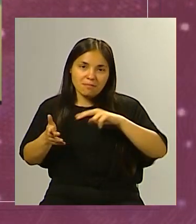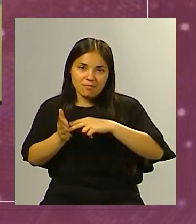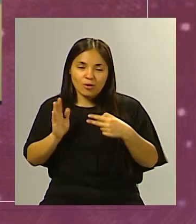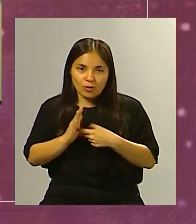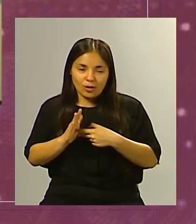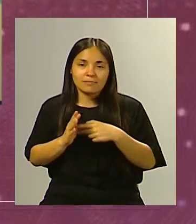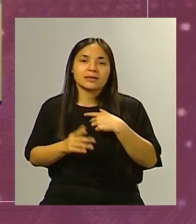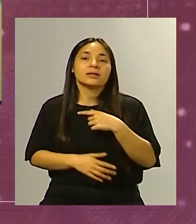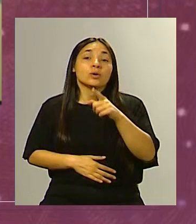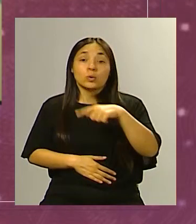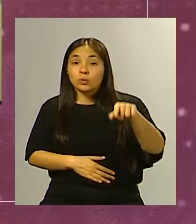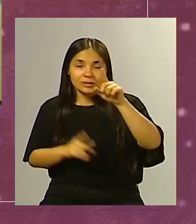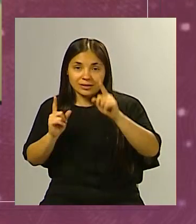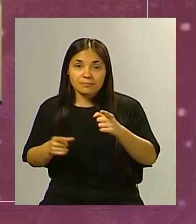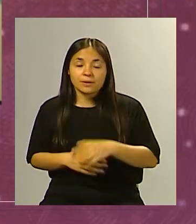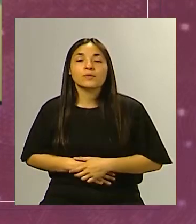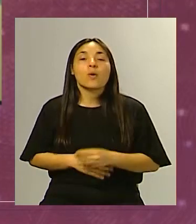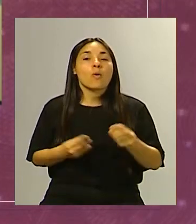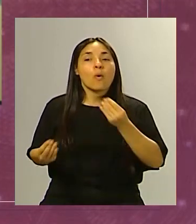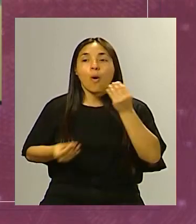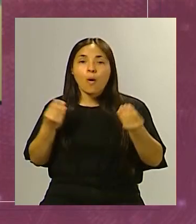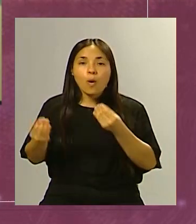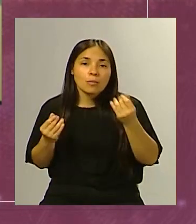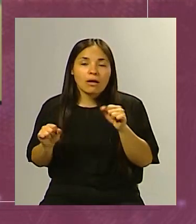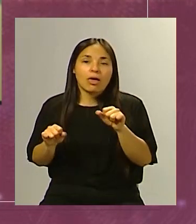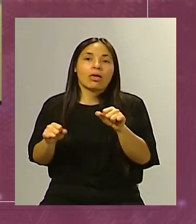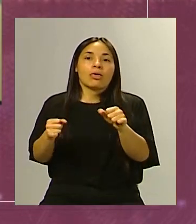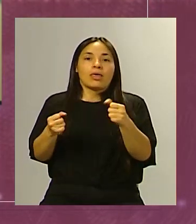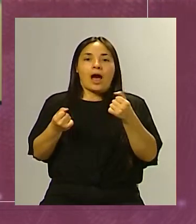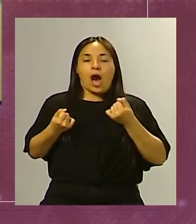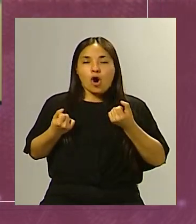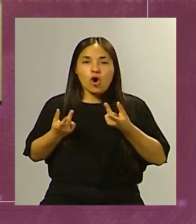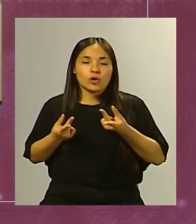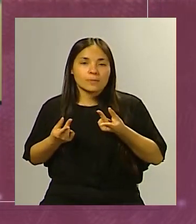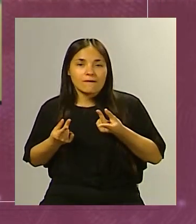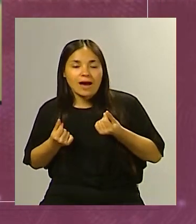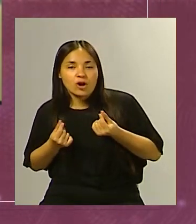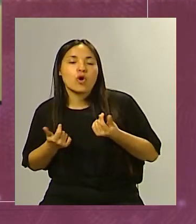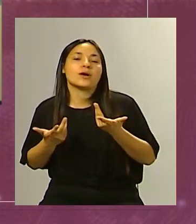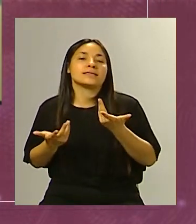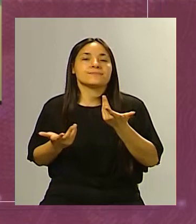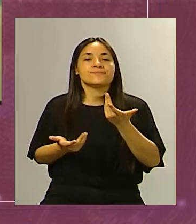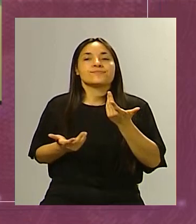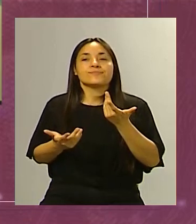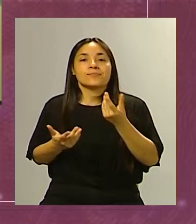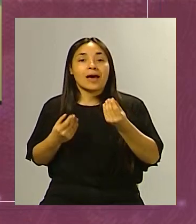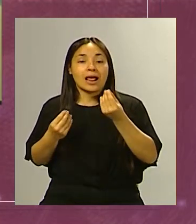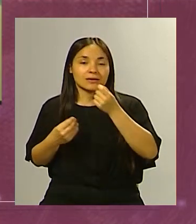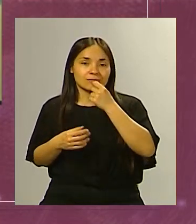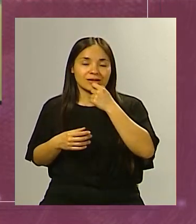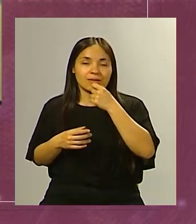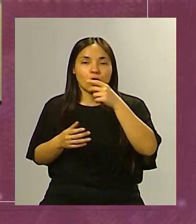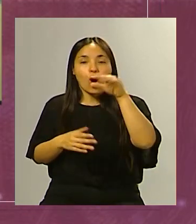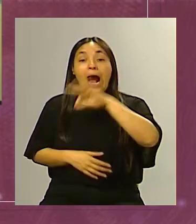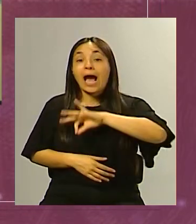directamente. ¿Cómo han tenido que ir ajustándose con los valores para no perder la posibilidad de ganar,